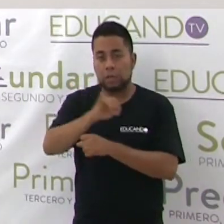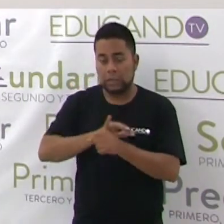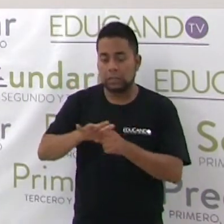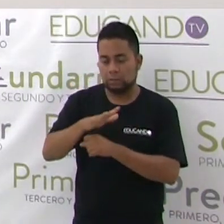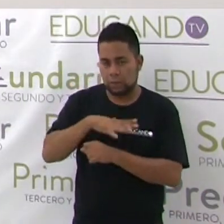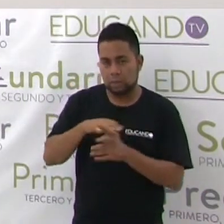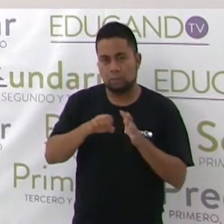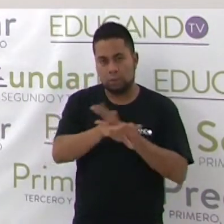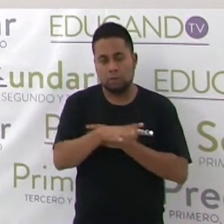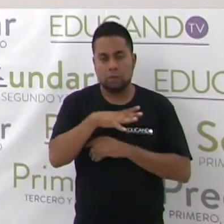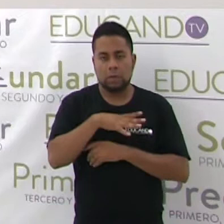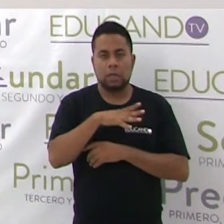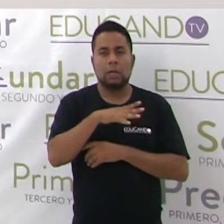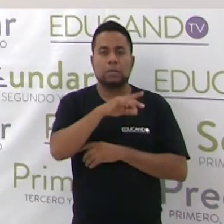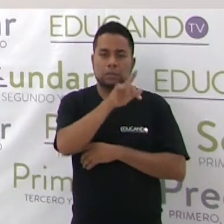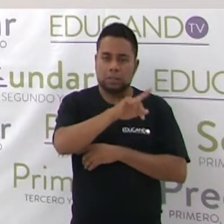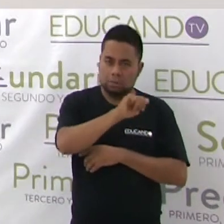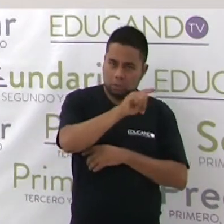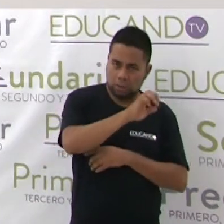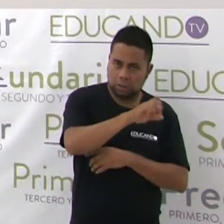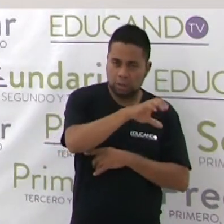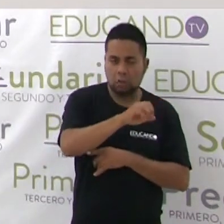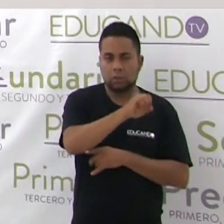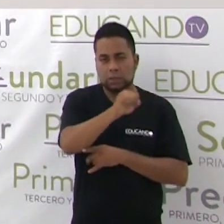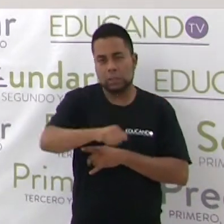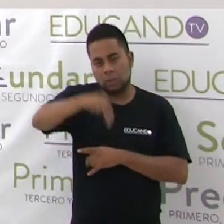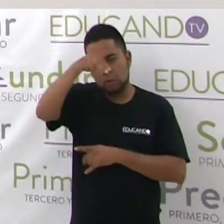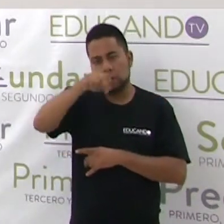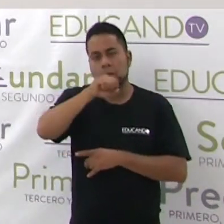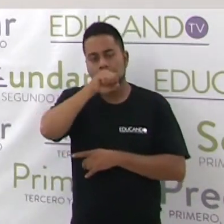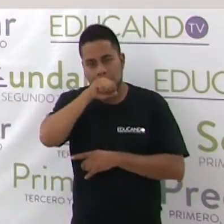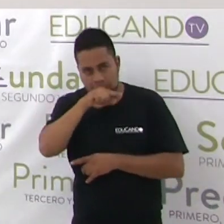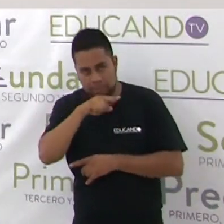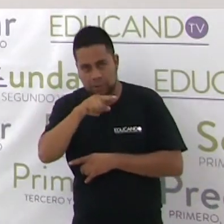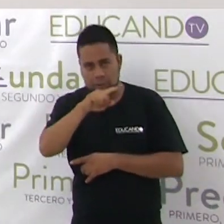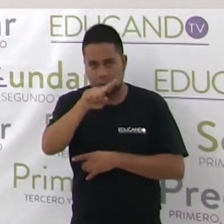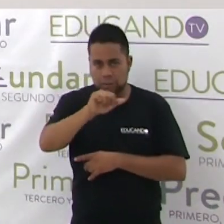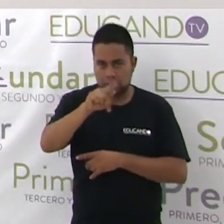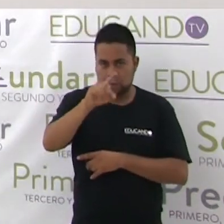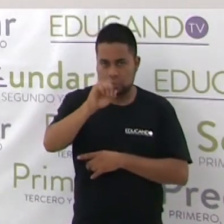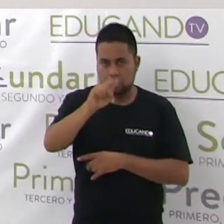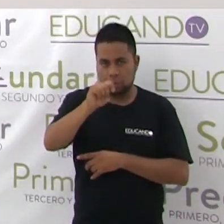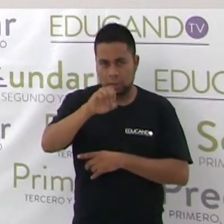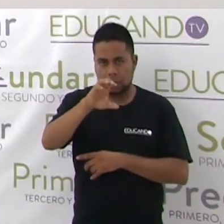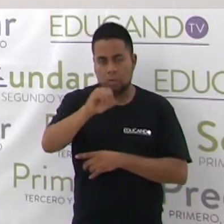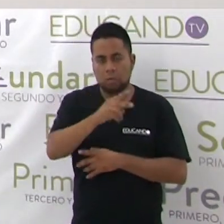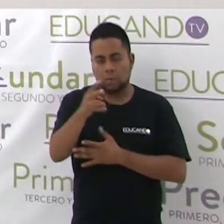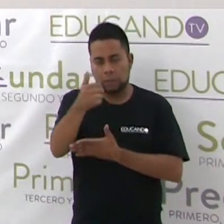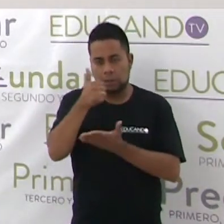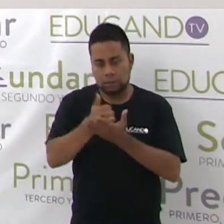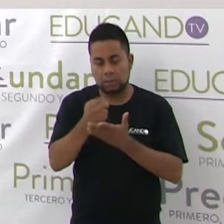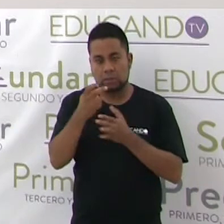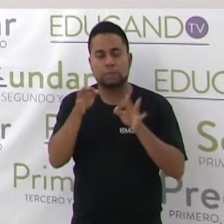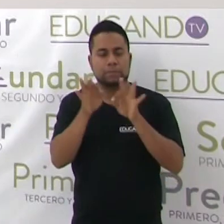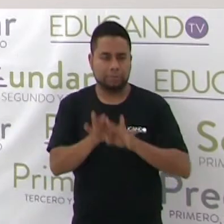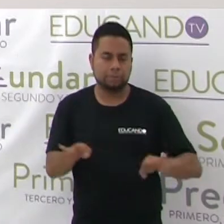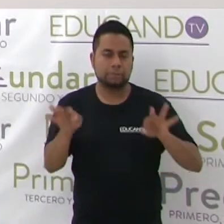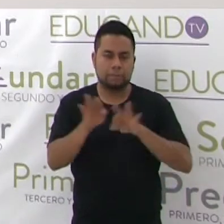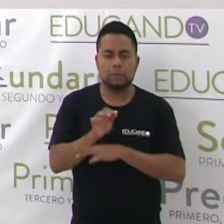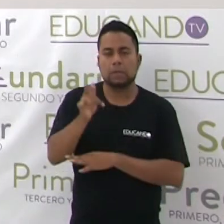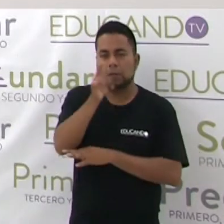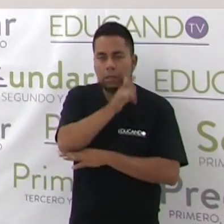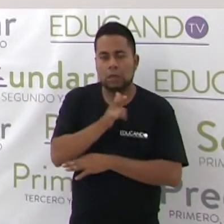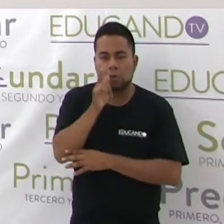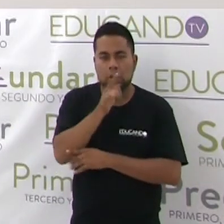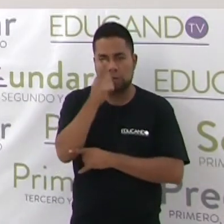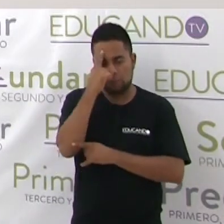el zapoteco de la Sierra Norte y el zapoteco de los valles centrales. Por eso es muy importante esta lengua